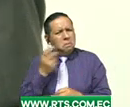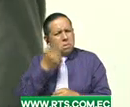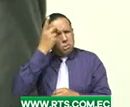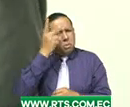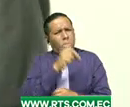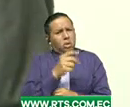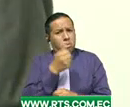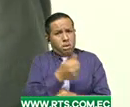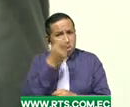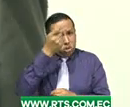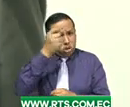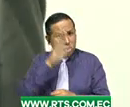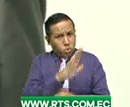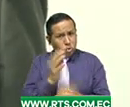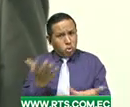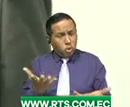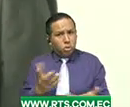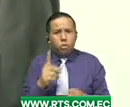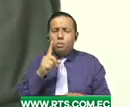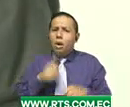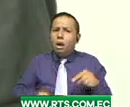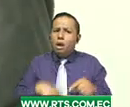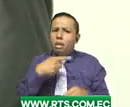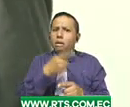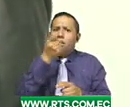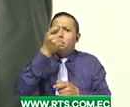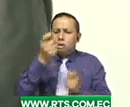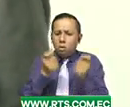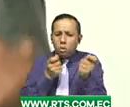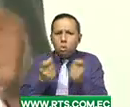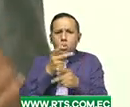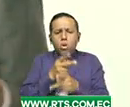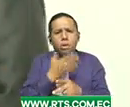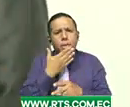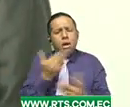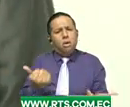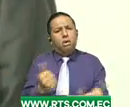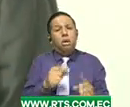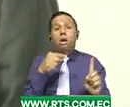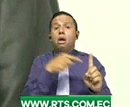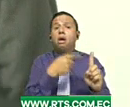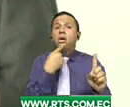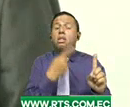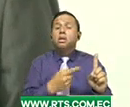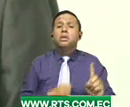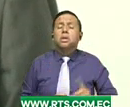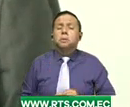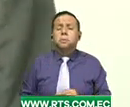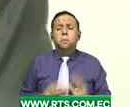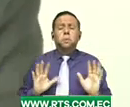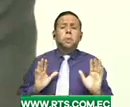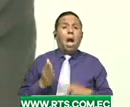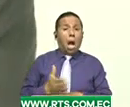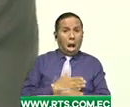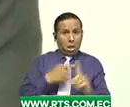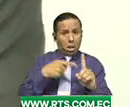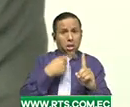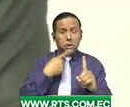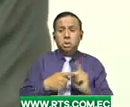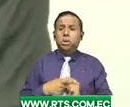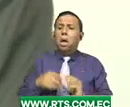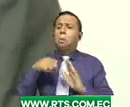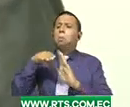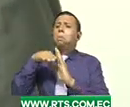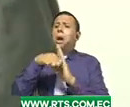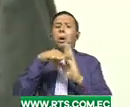que fuera plata de ella y eso no puede ser. La señora superintendenta ha dicho en este juicio político, en la sustanciación, que los bancos le